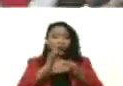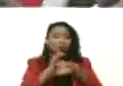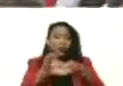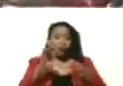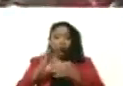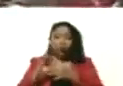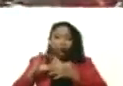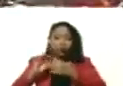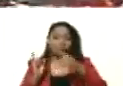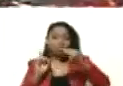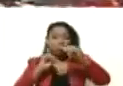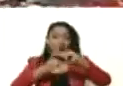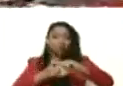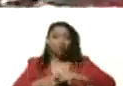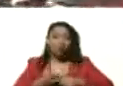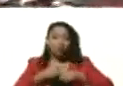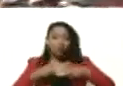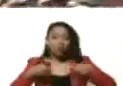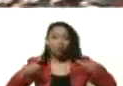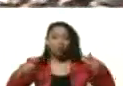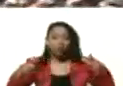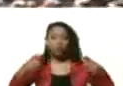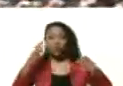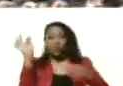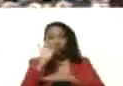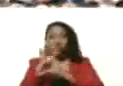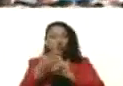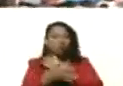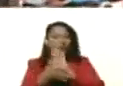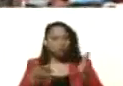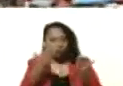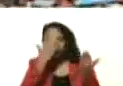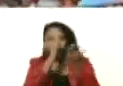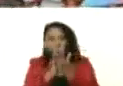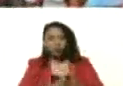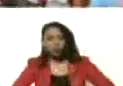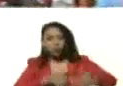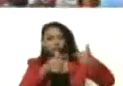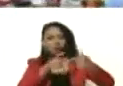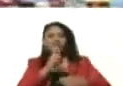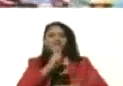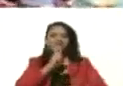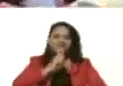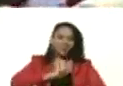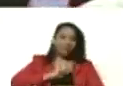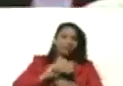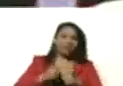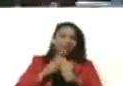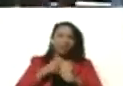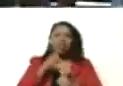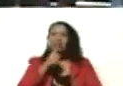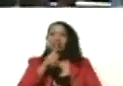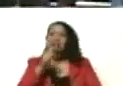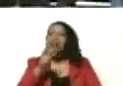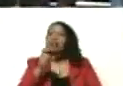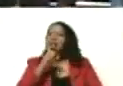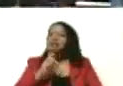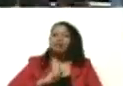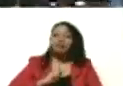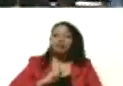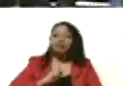sumado en función de enfrentar al enemigo principal. ¿Quién es el enemigo principal? El